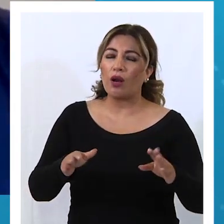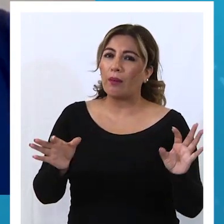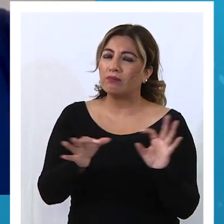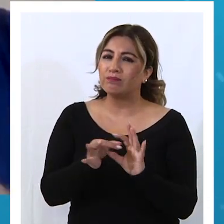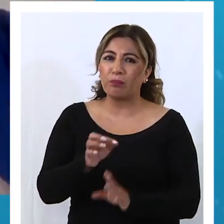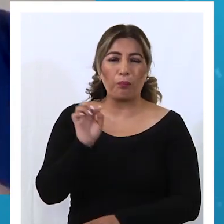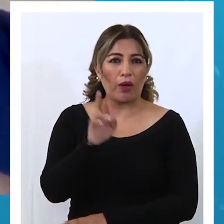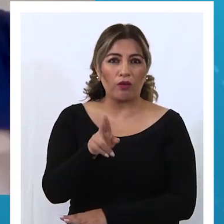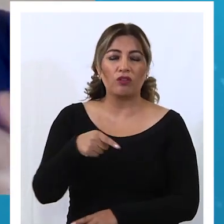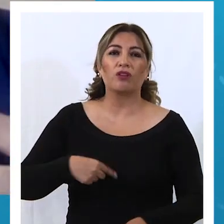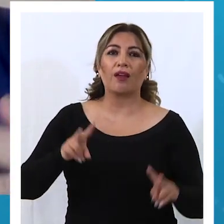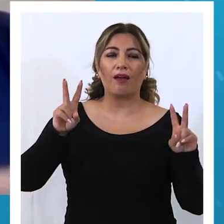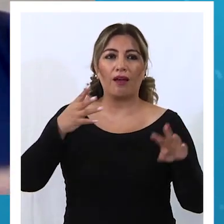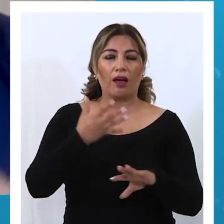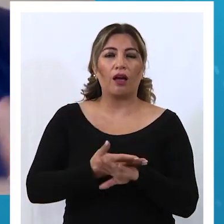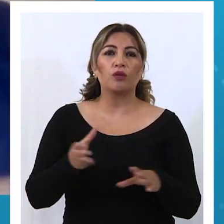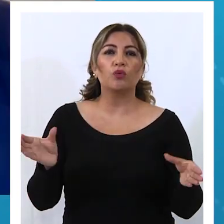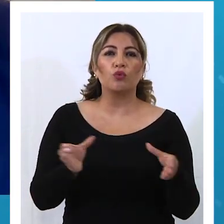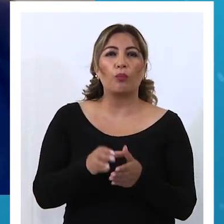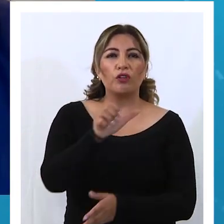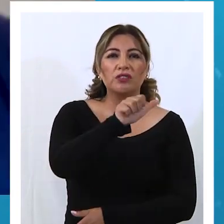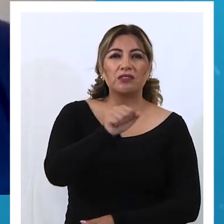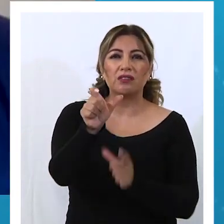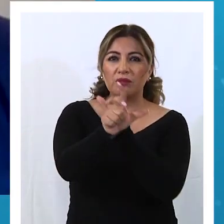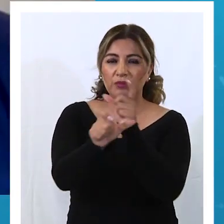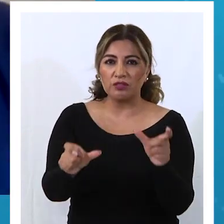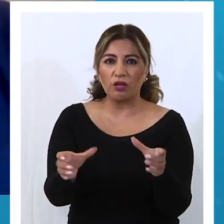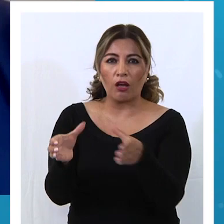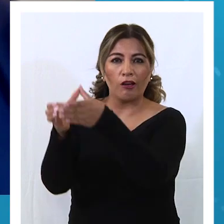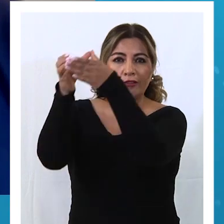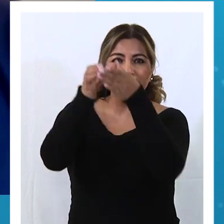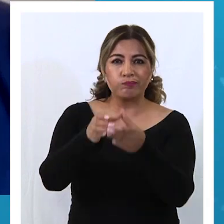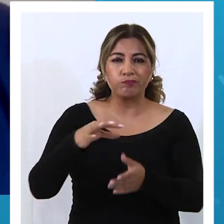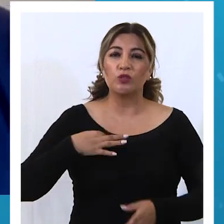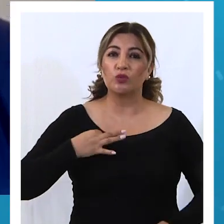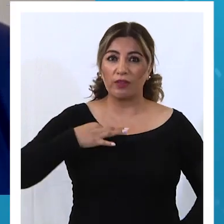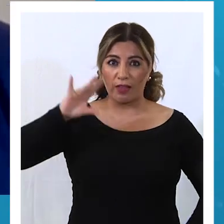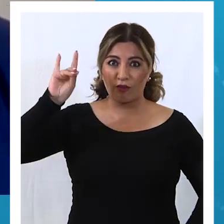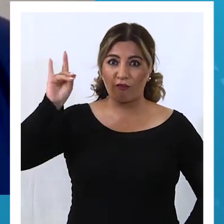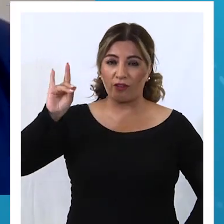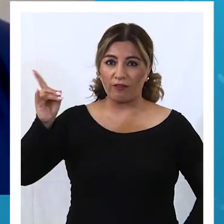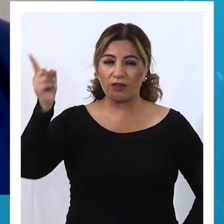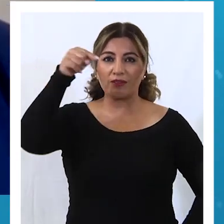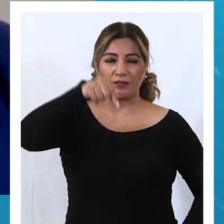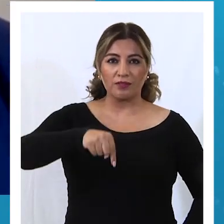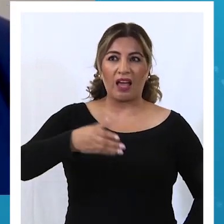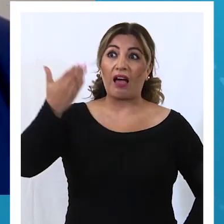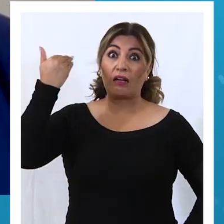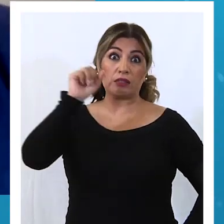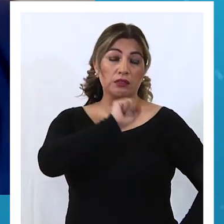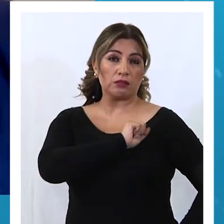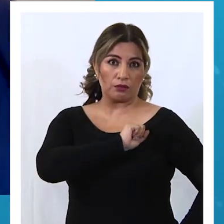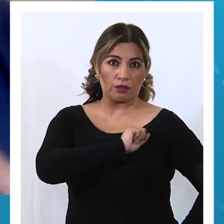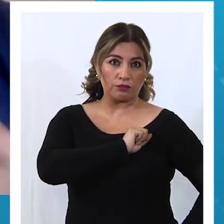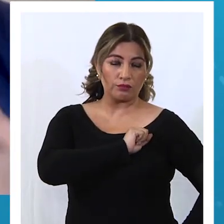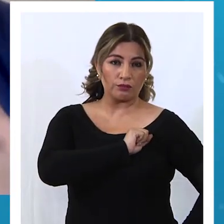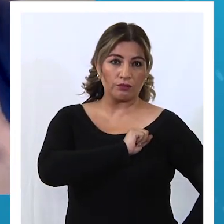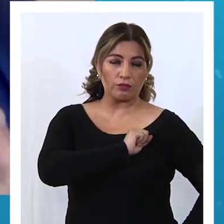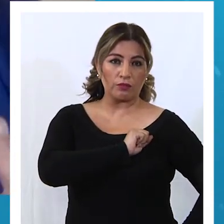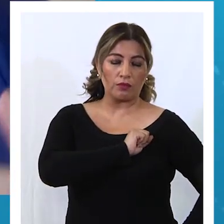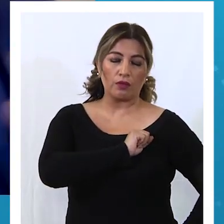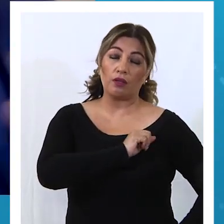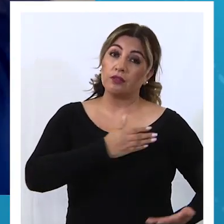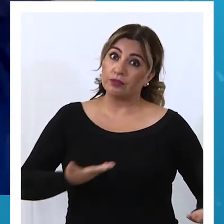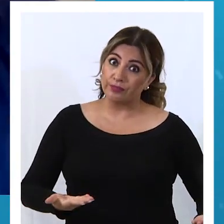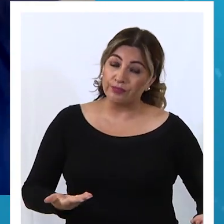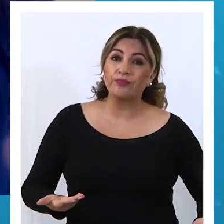agudiza respecto a que hay un grupo de cerca de 600 personas bolivianas, ciudadanos bolivianos, que estaban en Santiago y